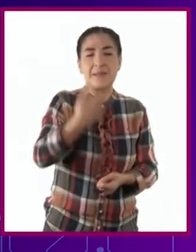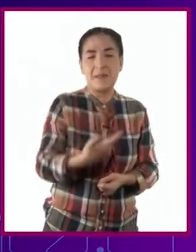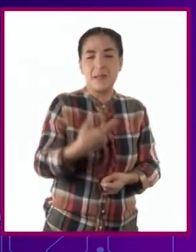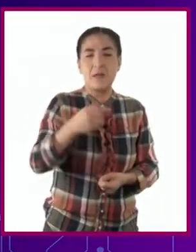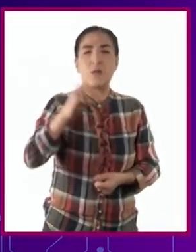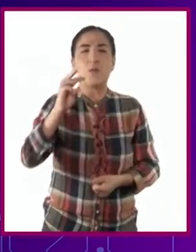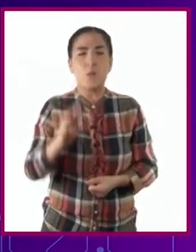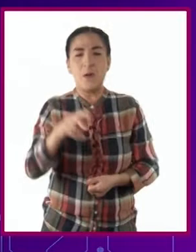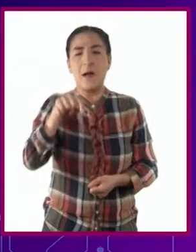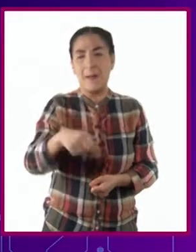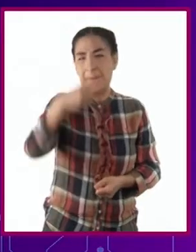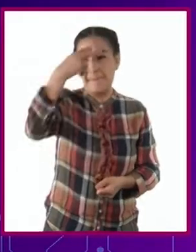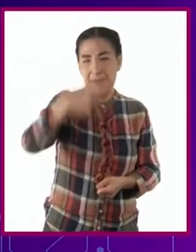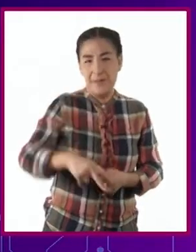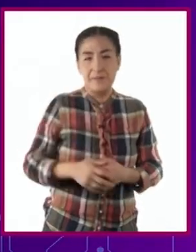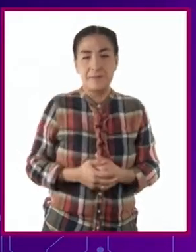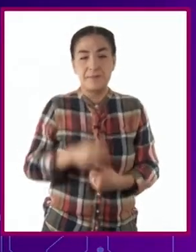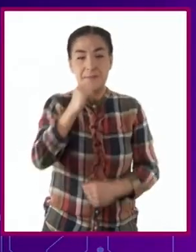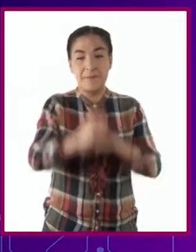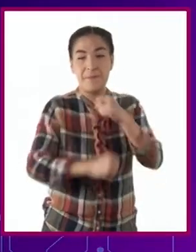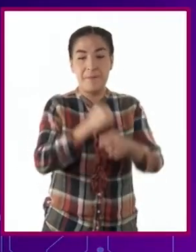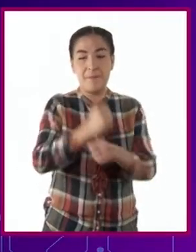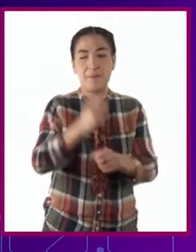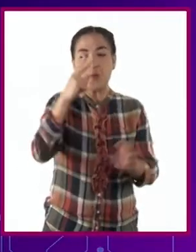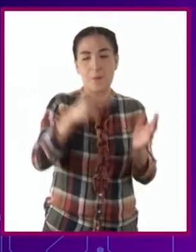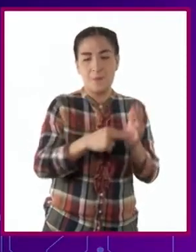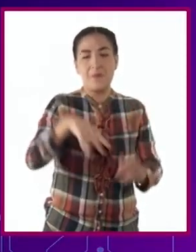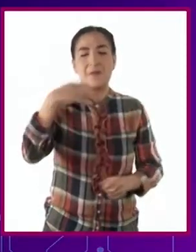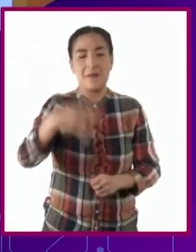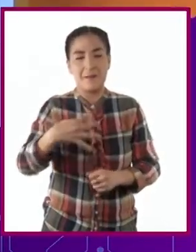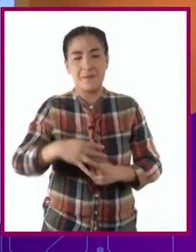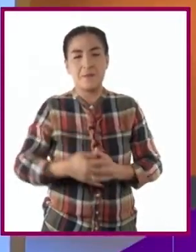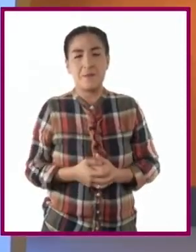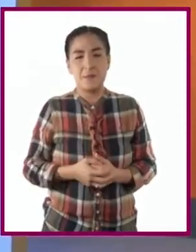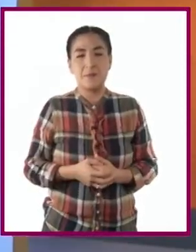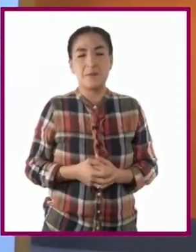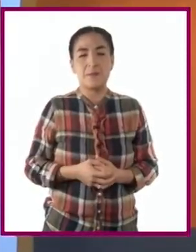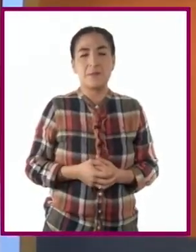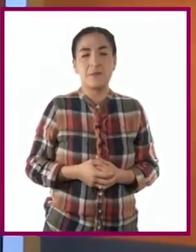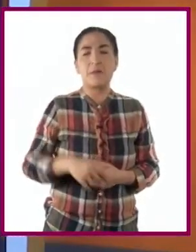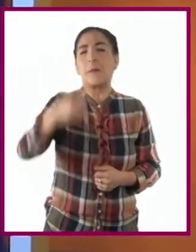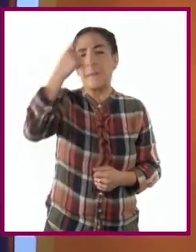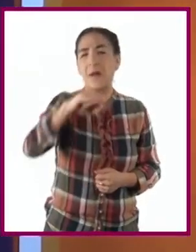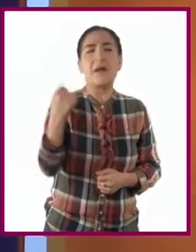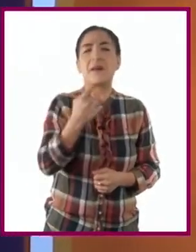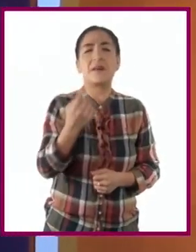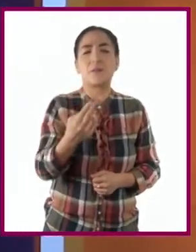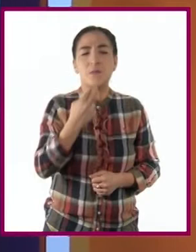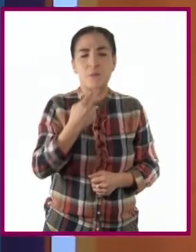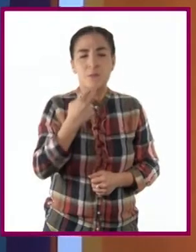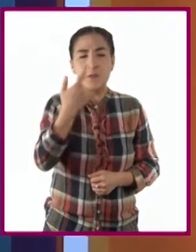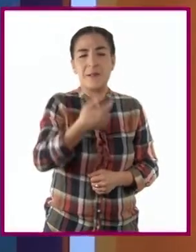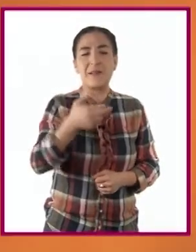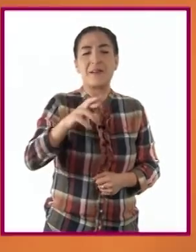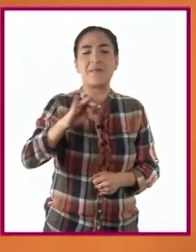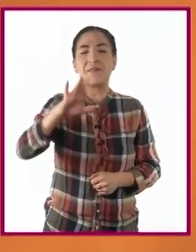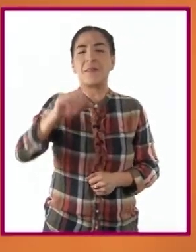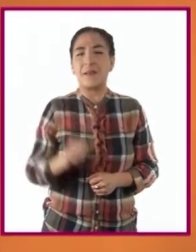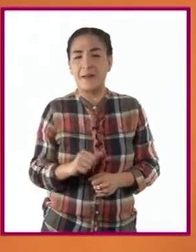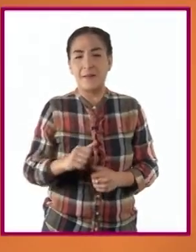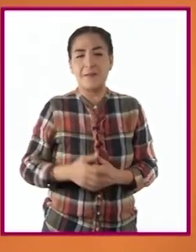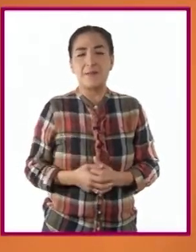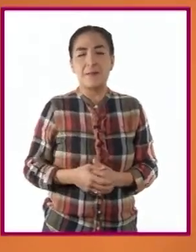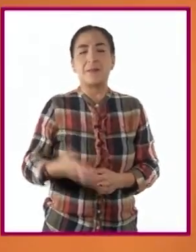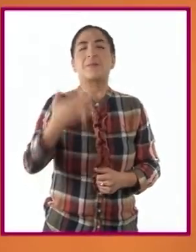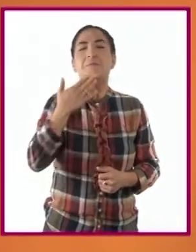México? En el año 2014, colega. ¿Y para qué se utiliza una gráfica de líneas?